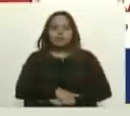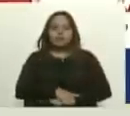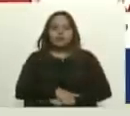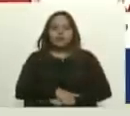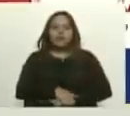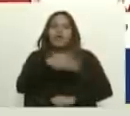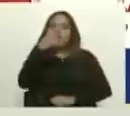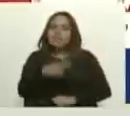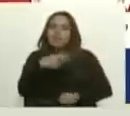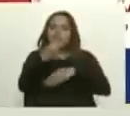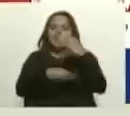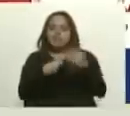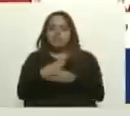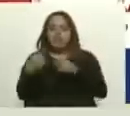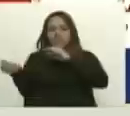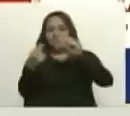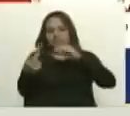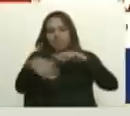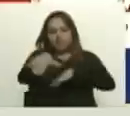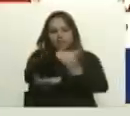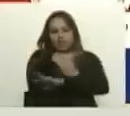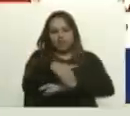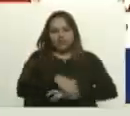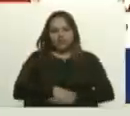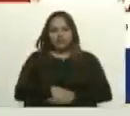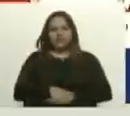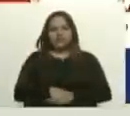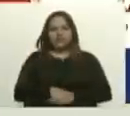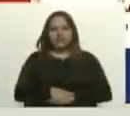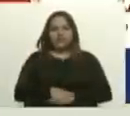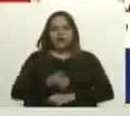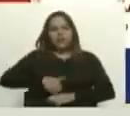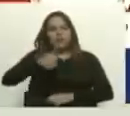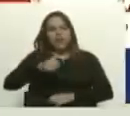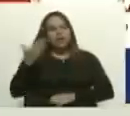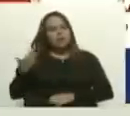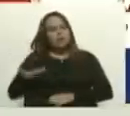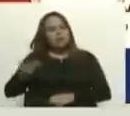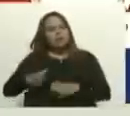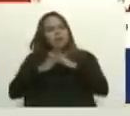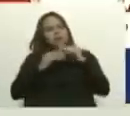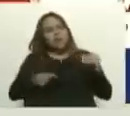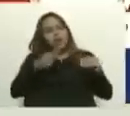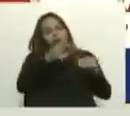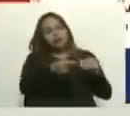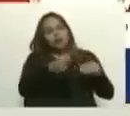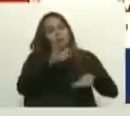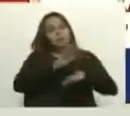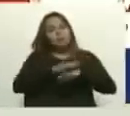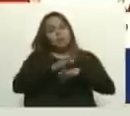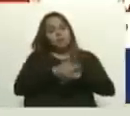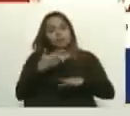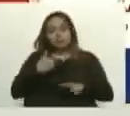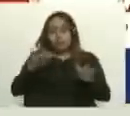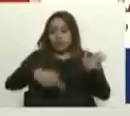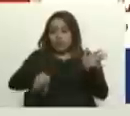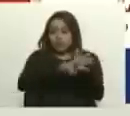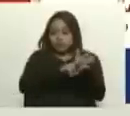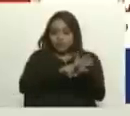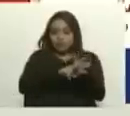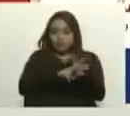Tiene que generar un debate en la calle, que es el punto más importante de todo esto. Porque, no es, repito, ¿sabes